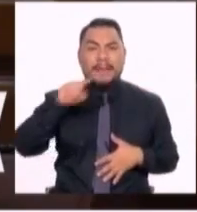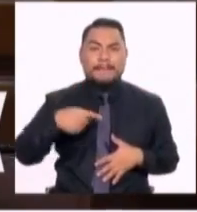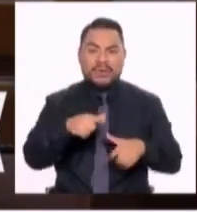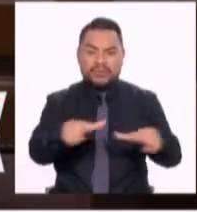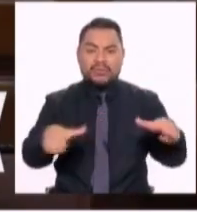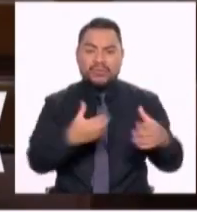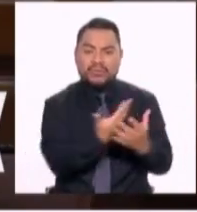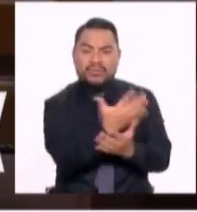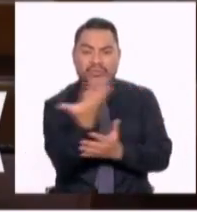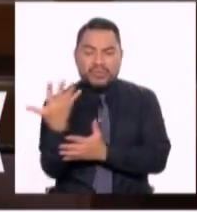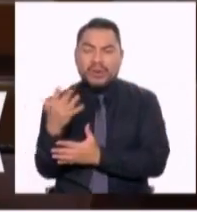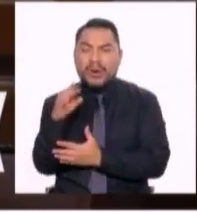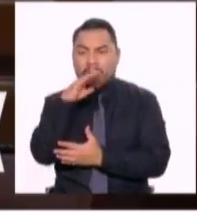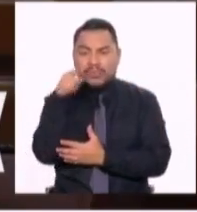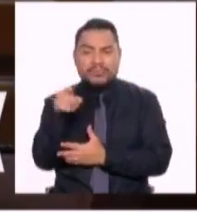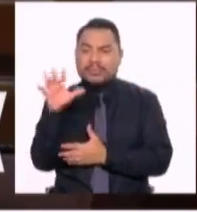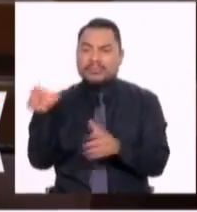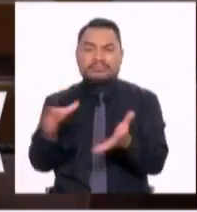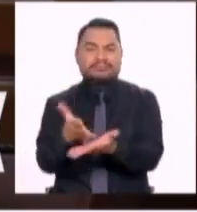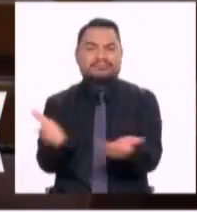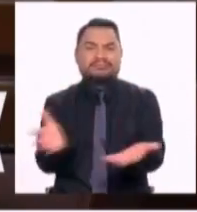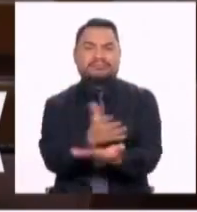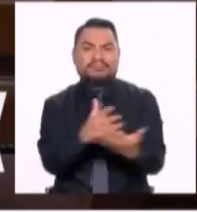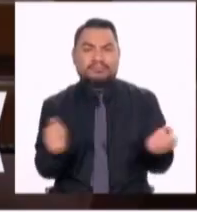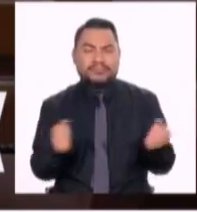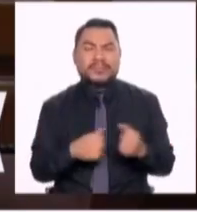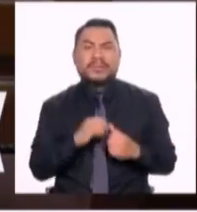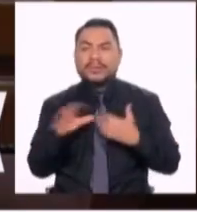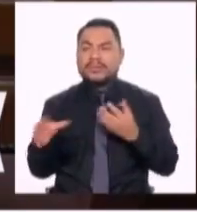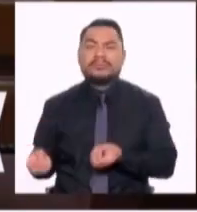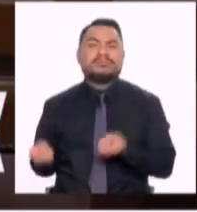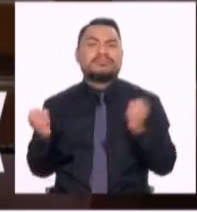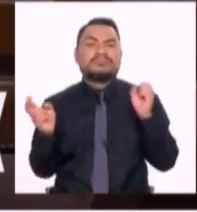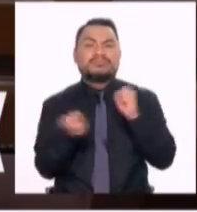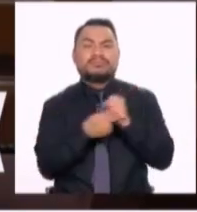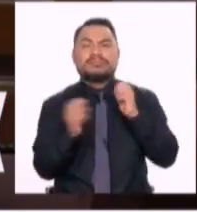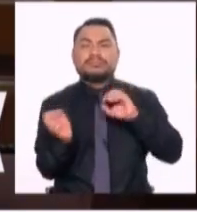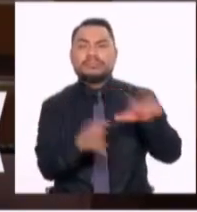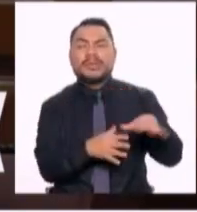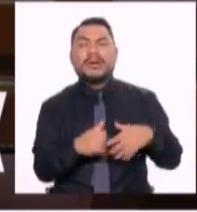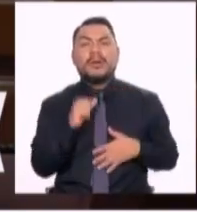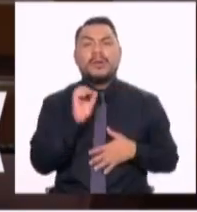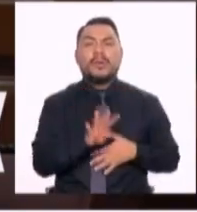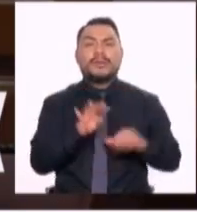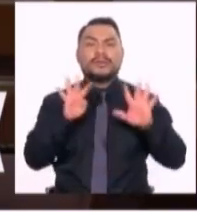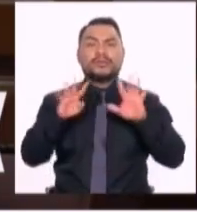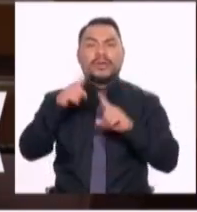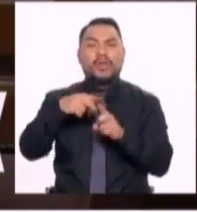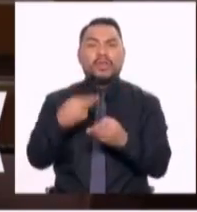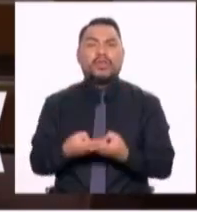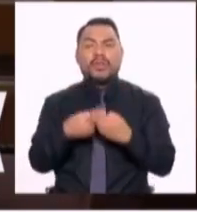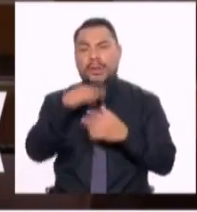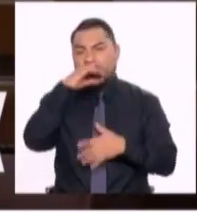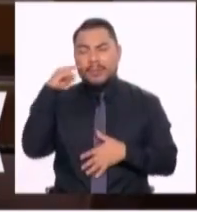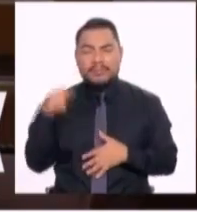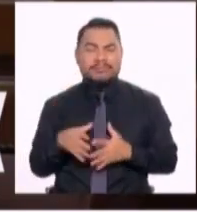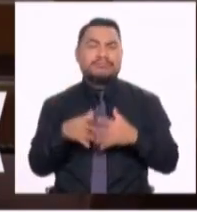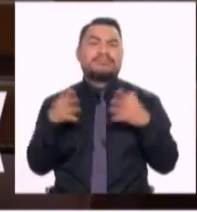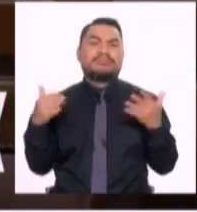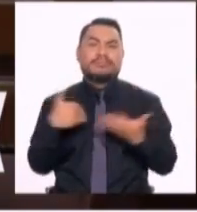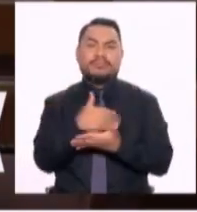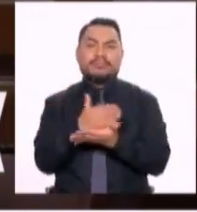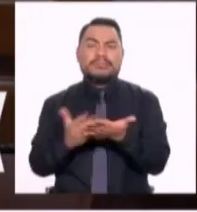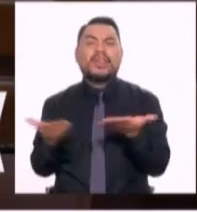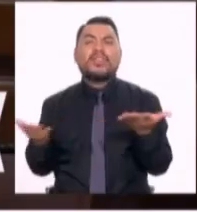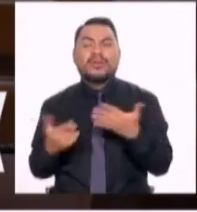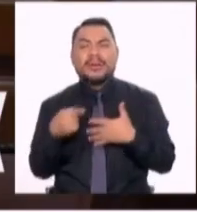trecho, casi aproximadamente 3 horas para escuchar solamente palabras tras